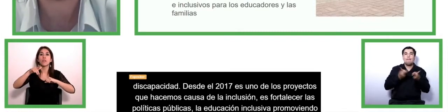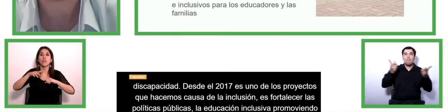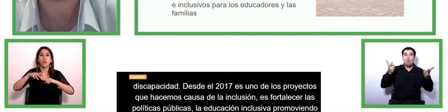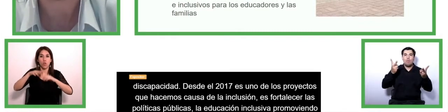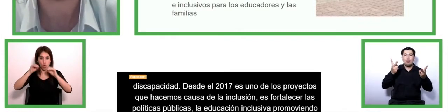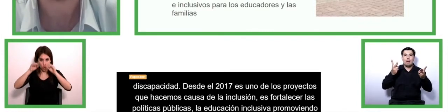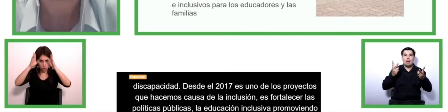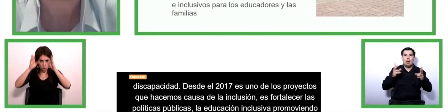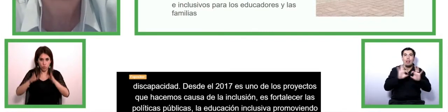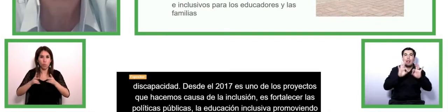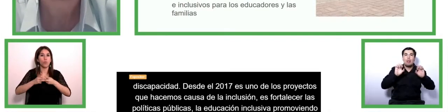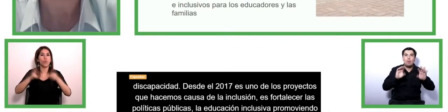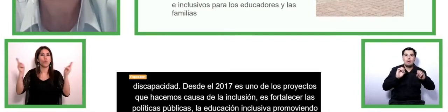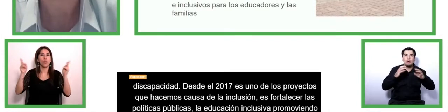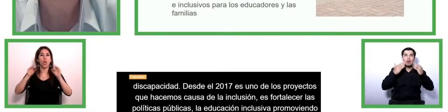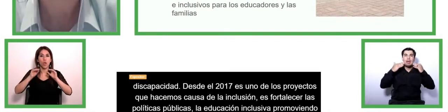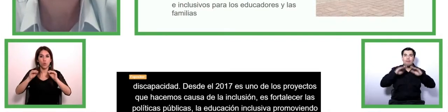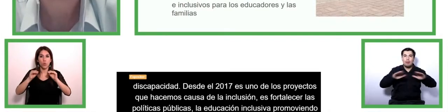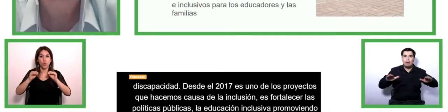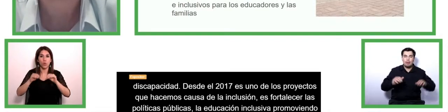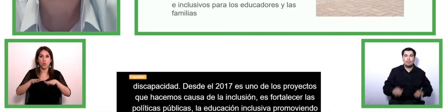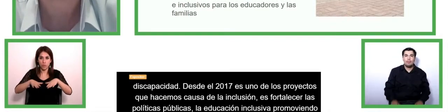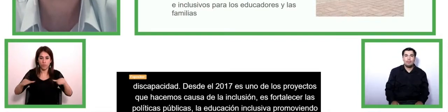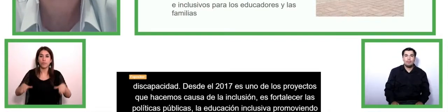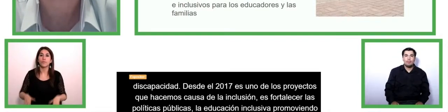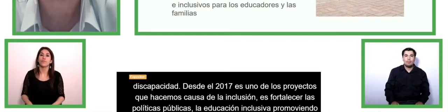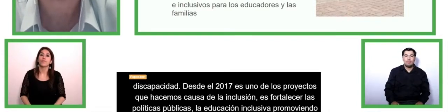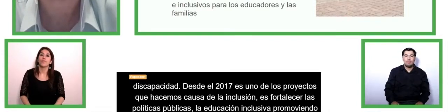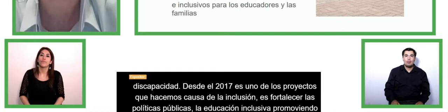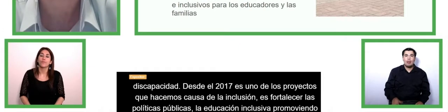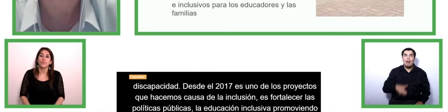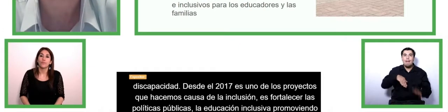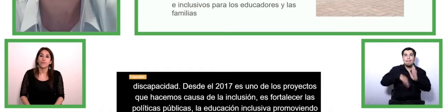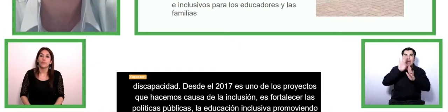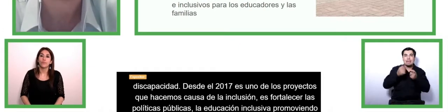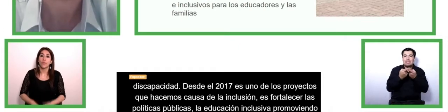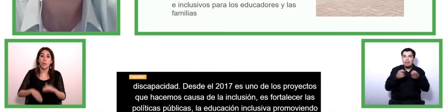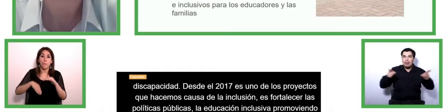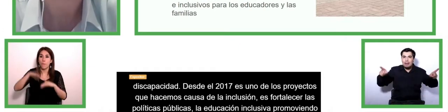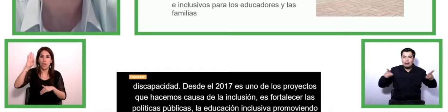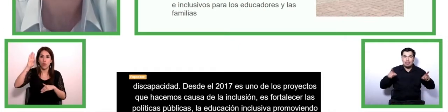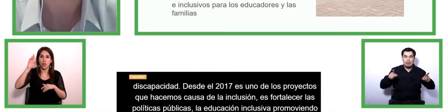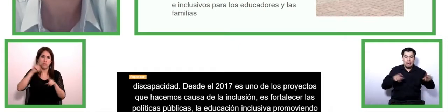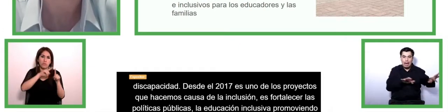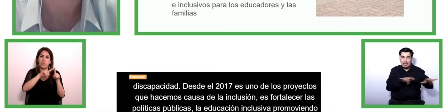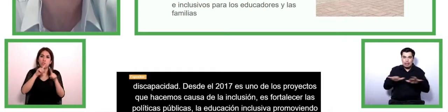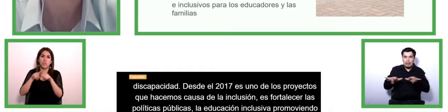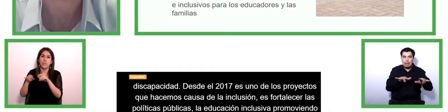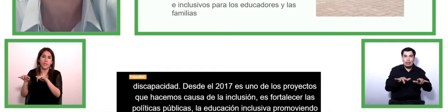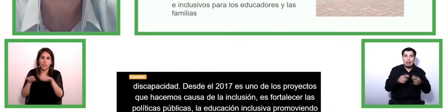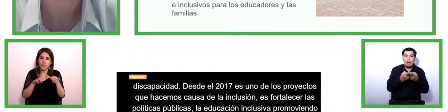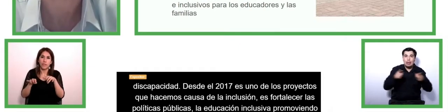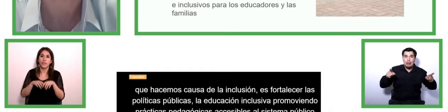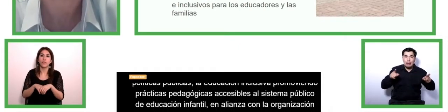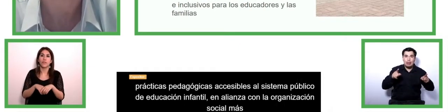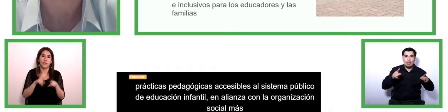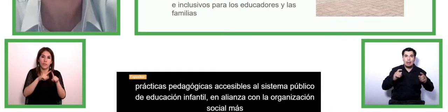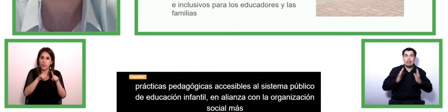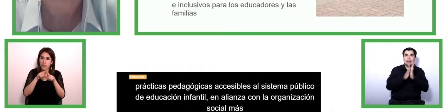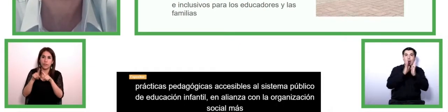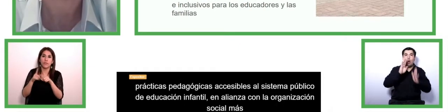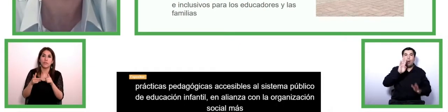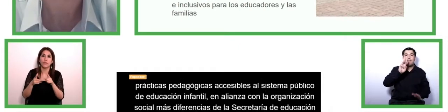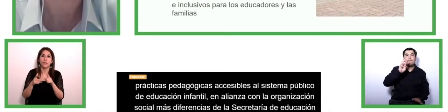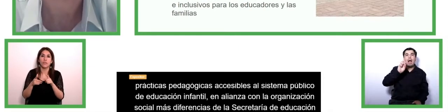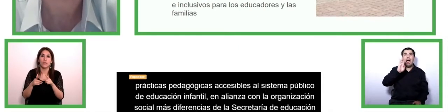públicas de educación infantil. En alianza con la organización social Mais Diferenças y la Secretaría de Educación de la ciudad de